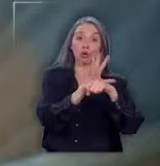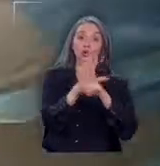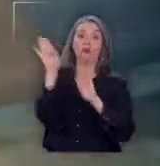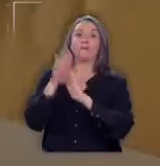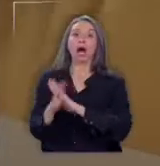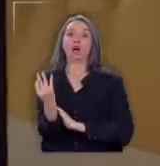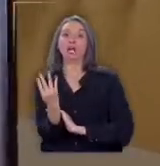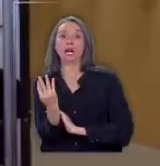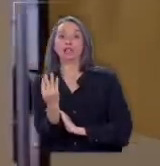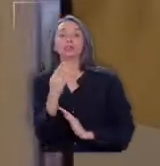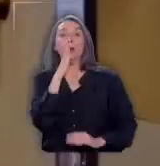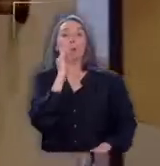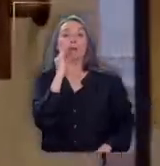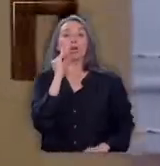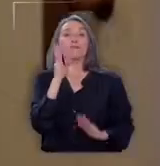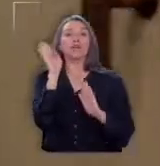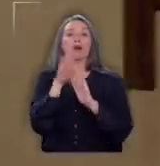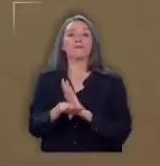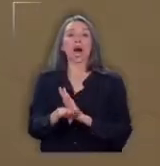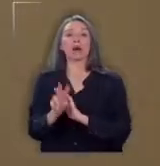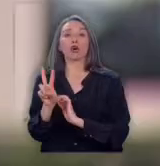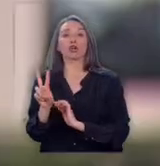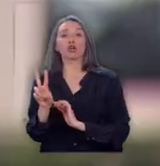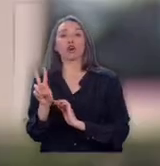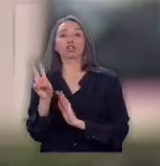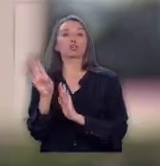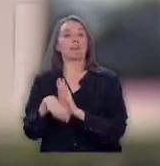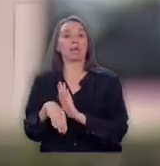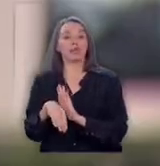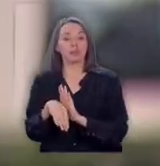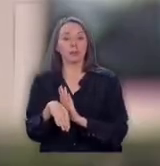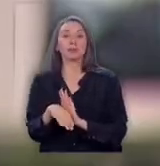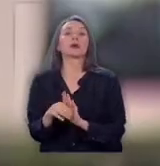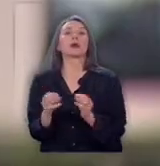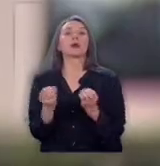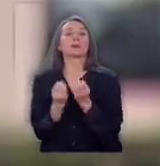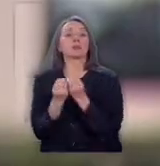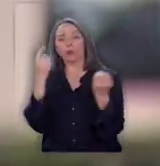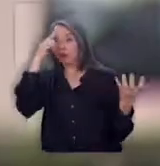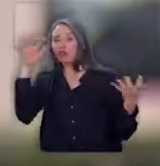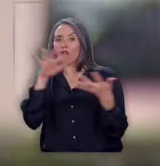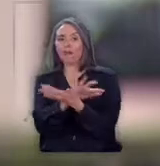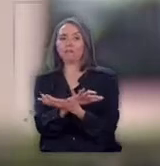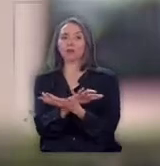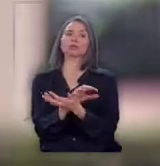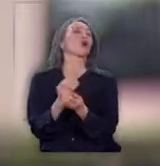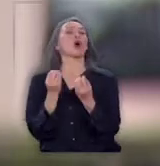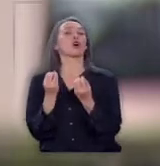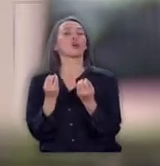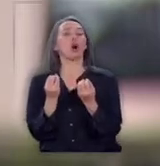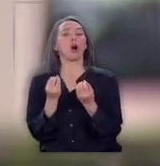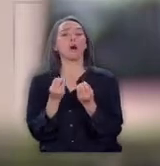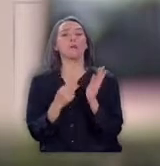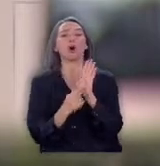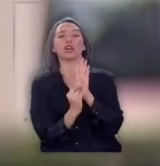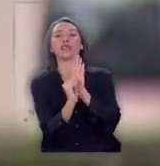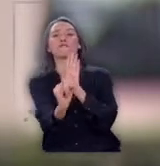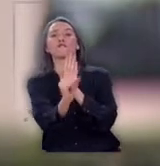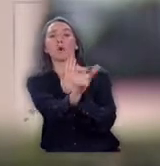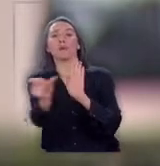y en bío bío descendieron en dos casos lo lamentable es que ha habido mucha confusión con la forma en que esto se ha presentado a la ciudadanía